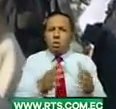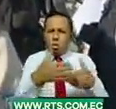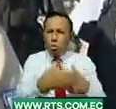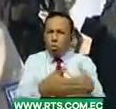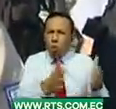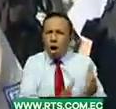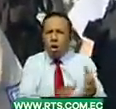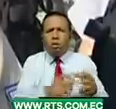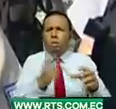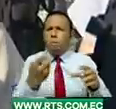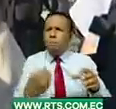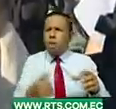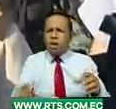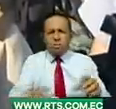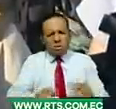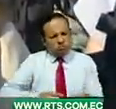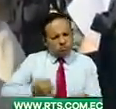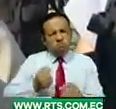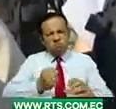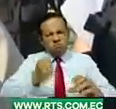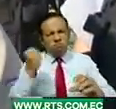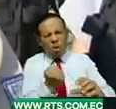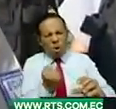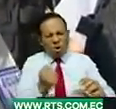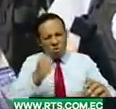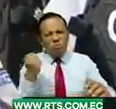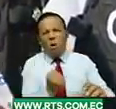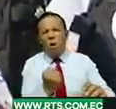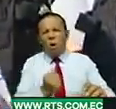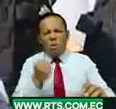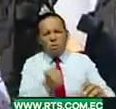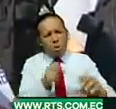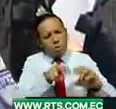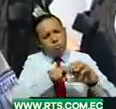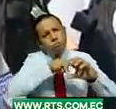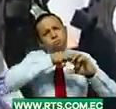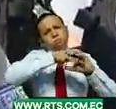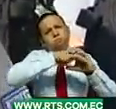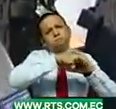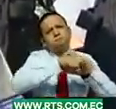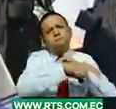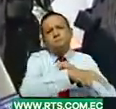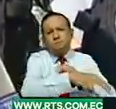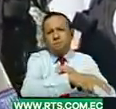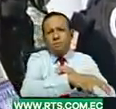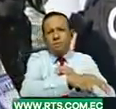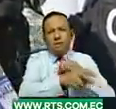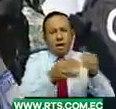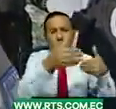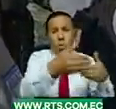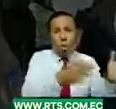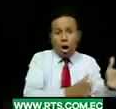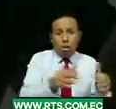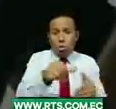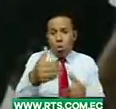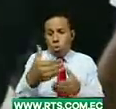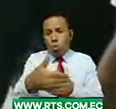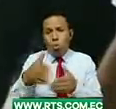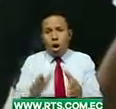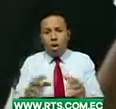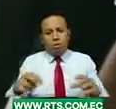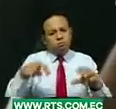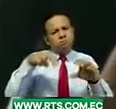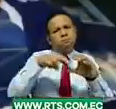que ellos han realizado para pasarse de pabellón a pabellón donde se cometieron estas matanzas. Y